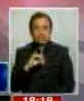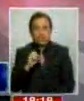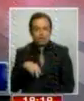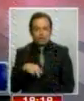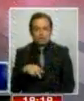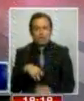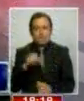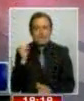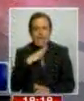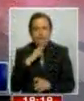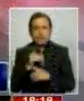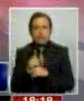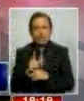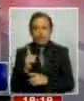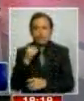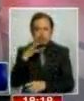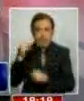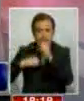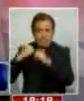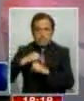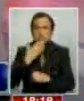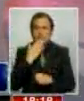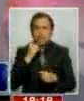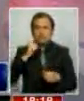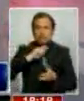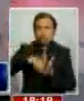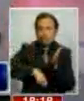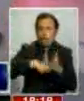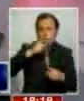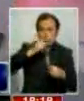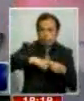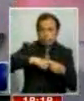van a poder imputar los socios. Uh-huh. No sé si tú lo sabías. Uh-huh.